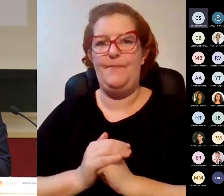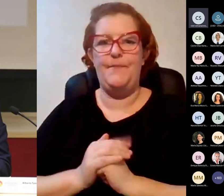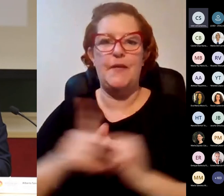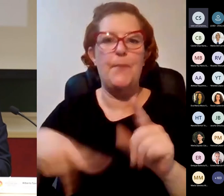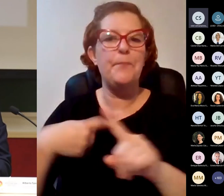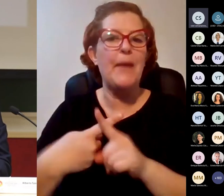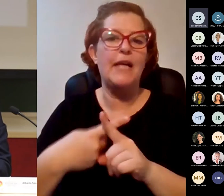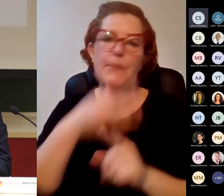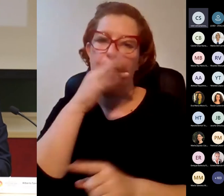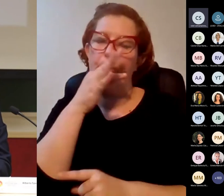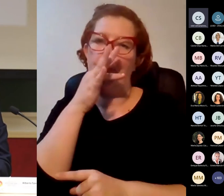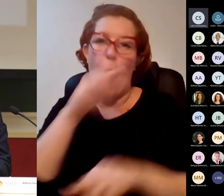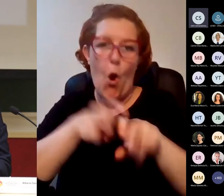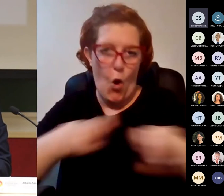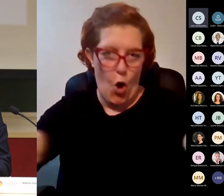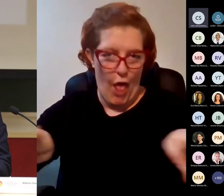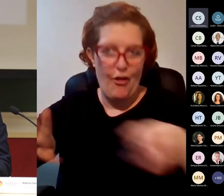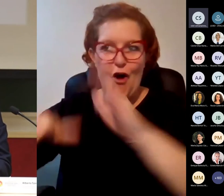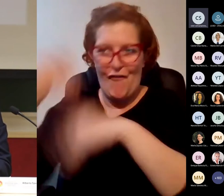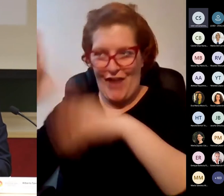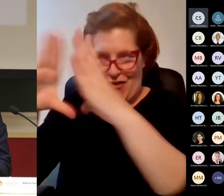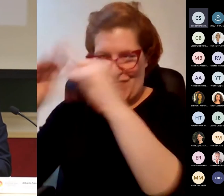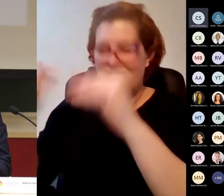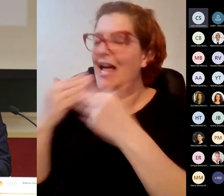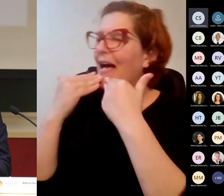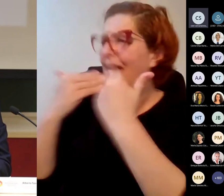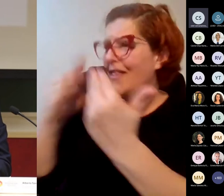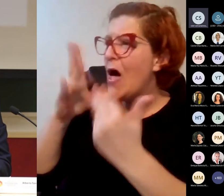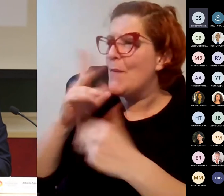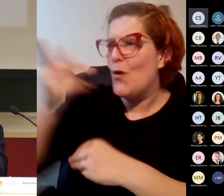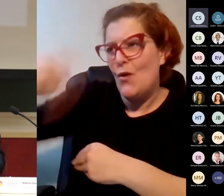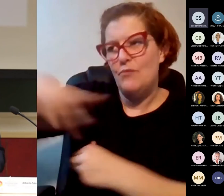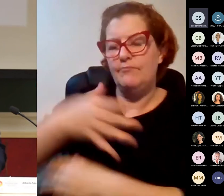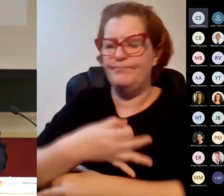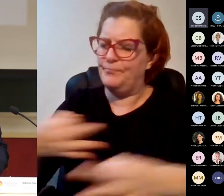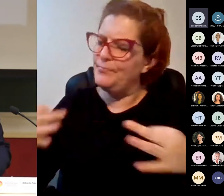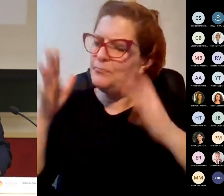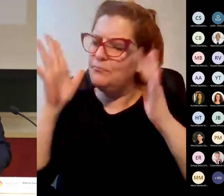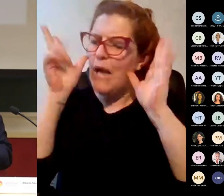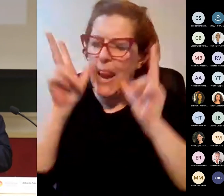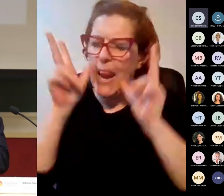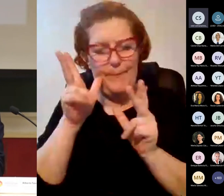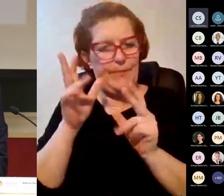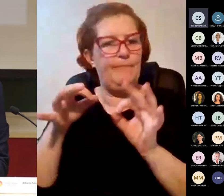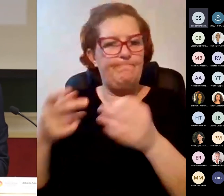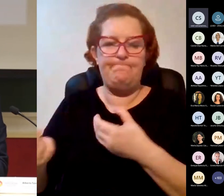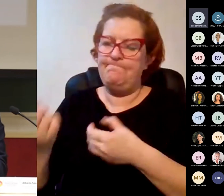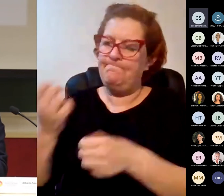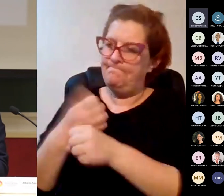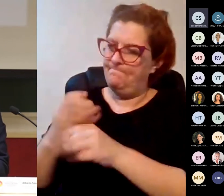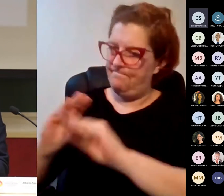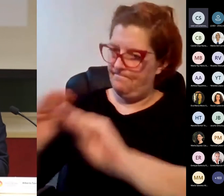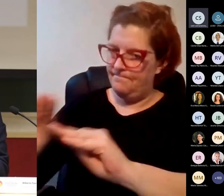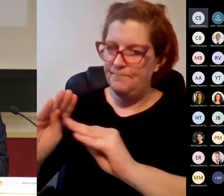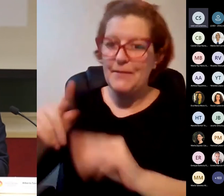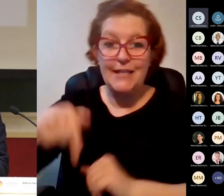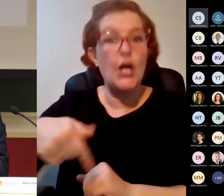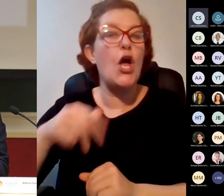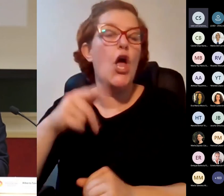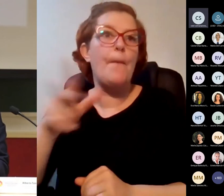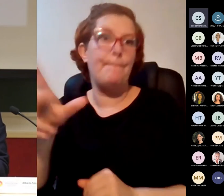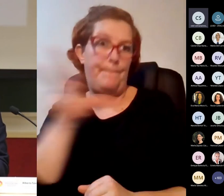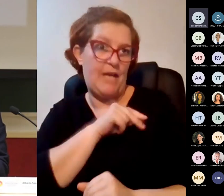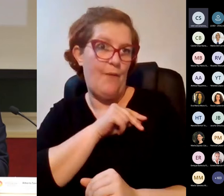del jurado externo a la universidad por vuestro imprescindible e impecable labor este predominio de profesores innovadores